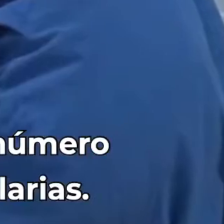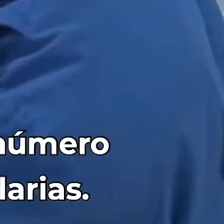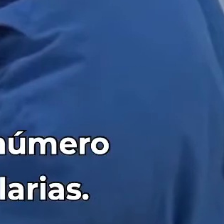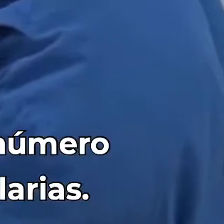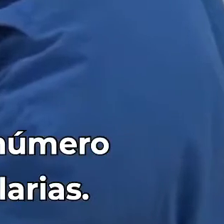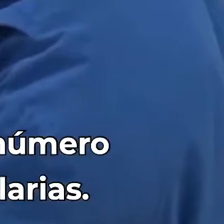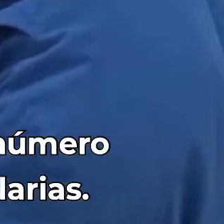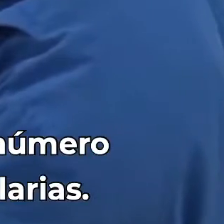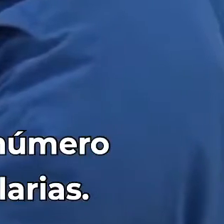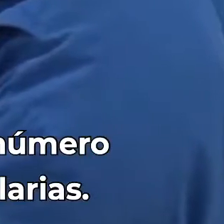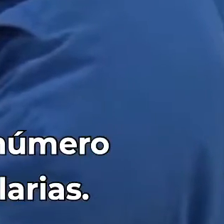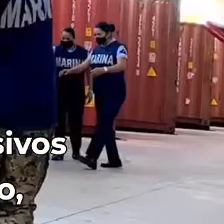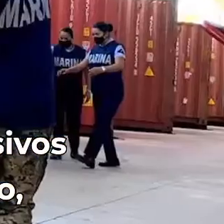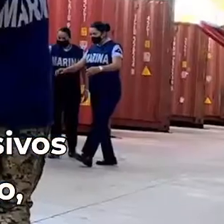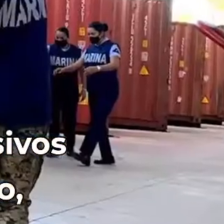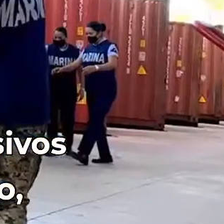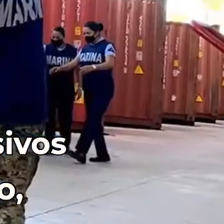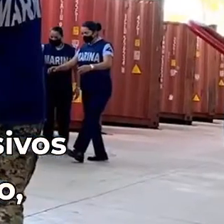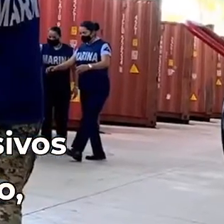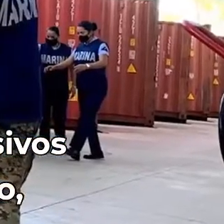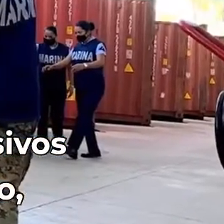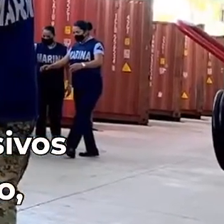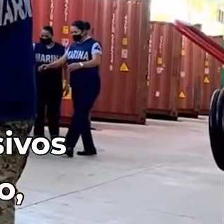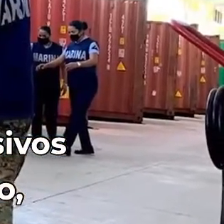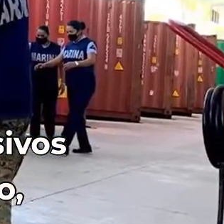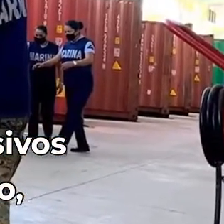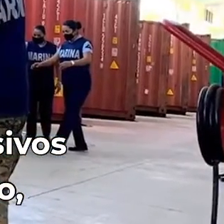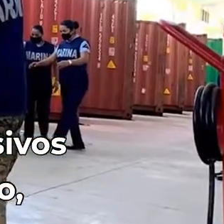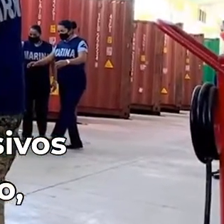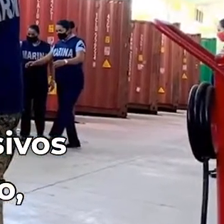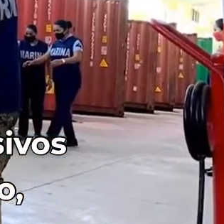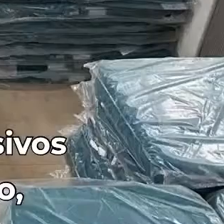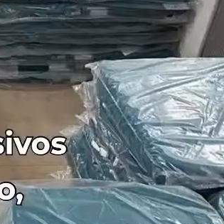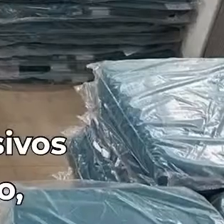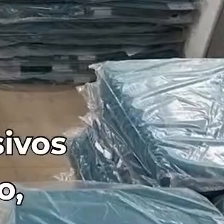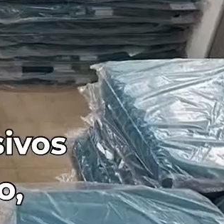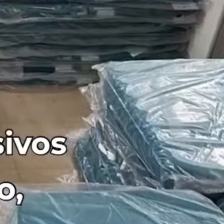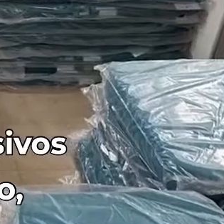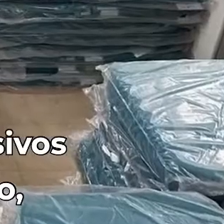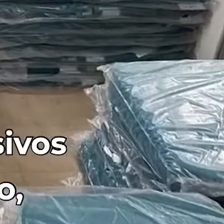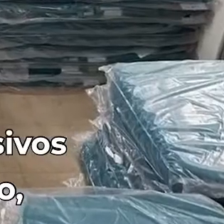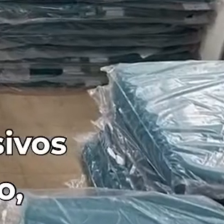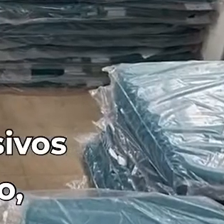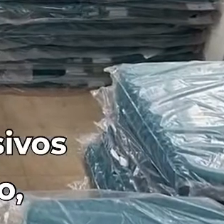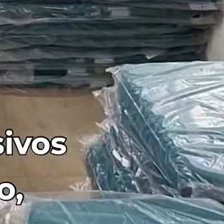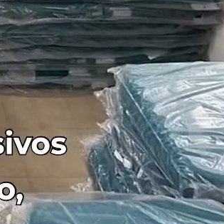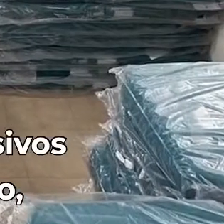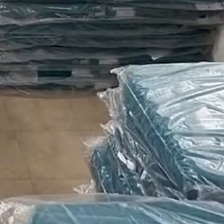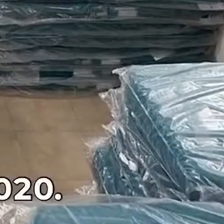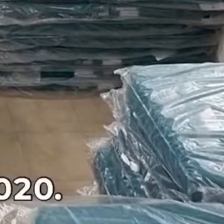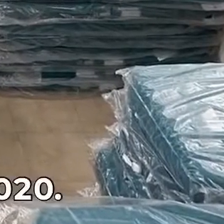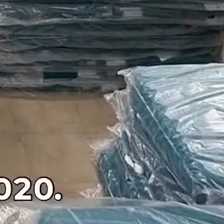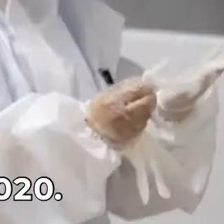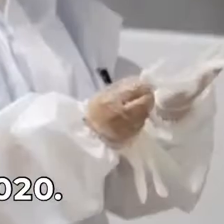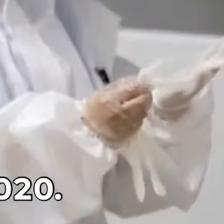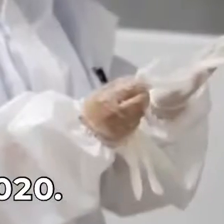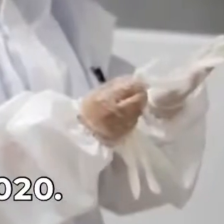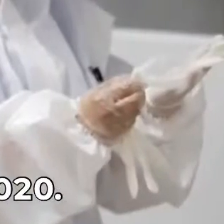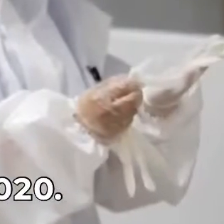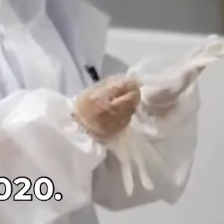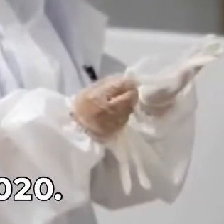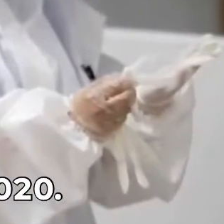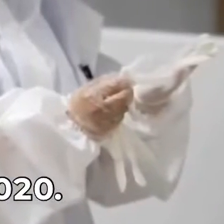visión amplia de la salud que tiene que ver con el bienestar. La salud es una parte fundamental del bienestar y por